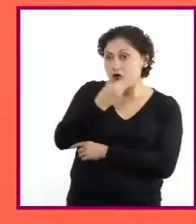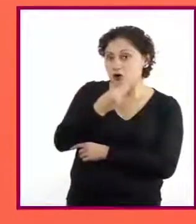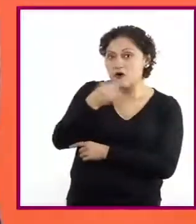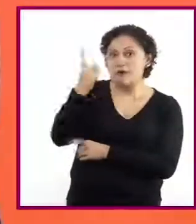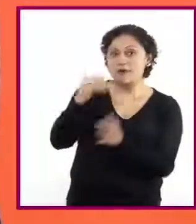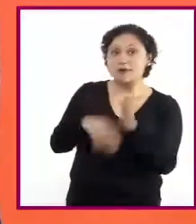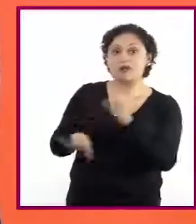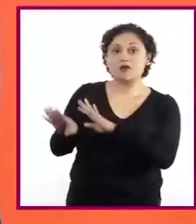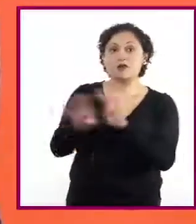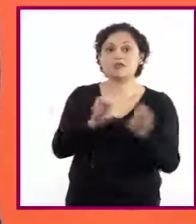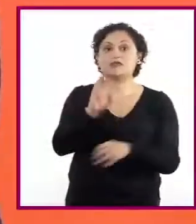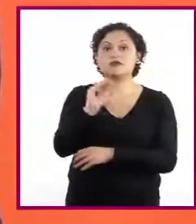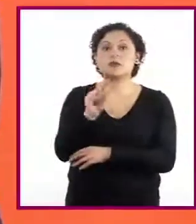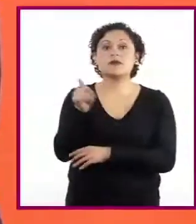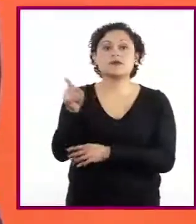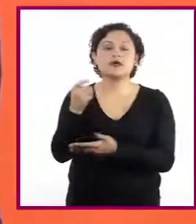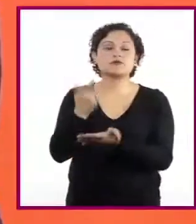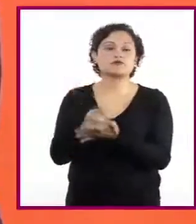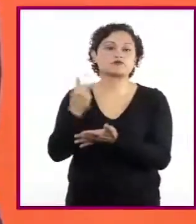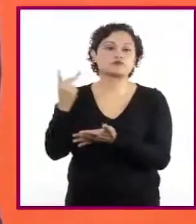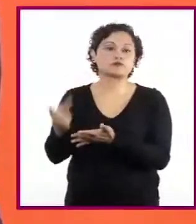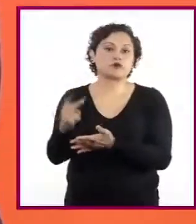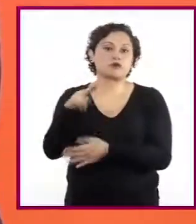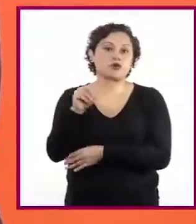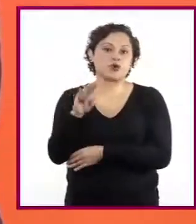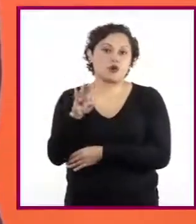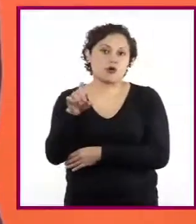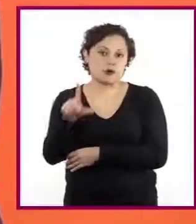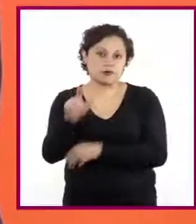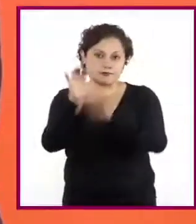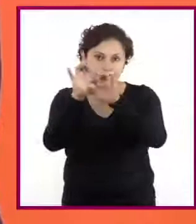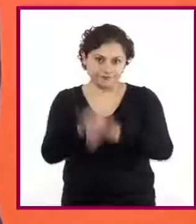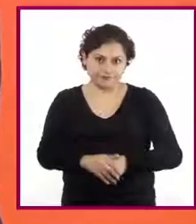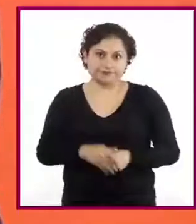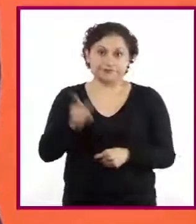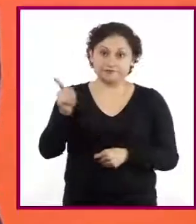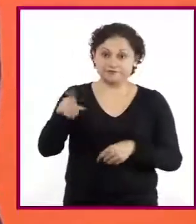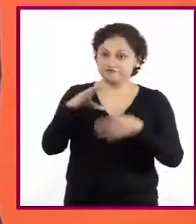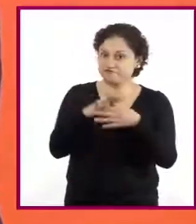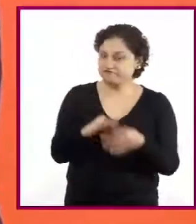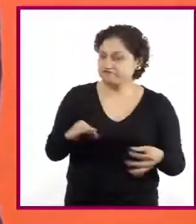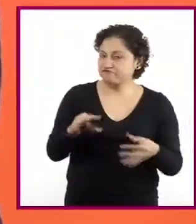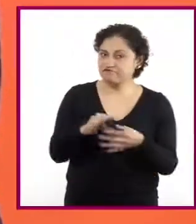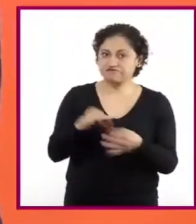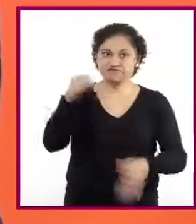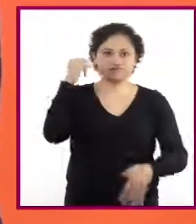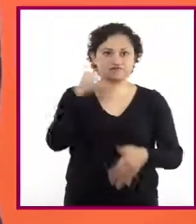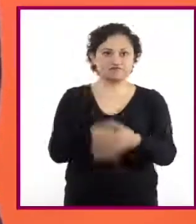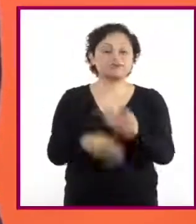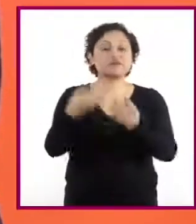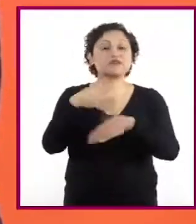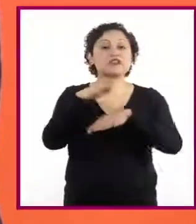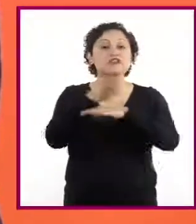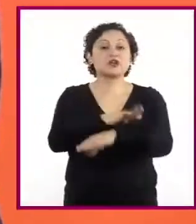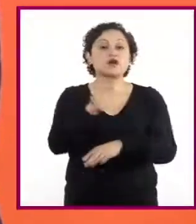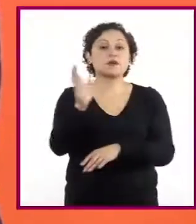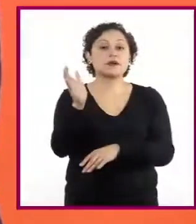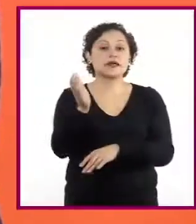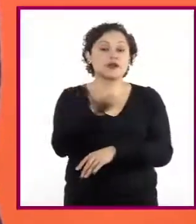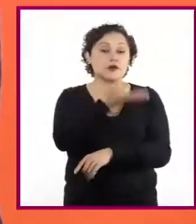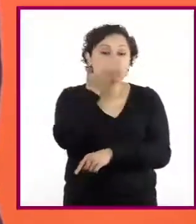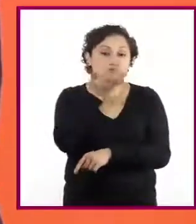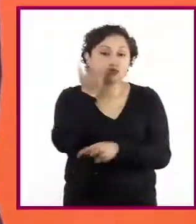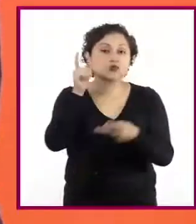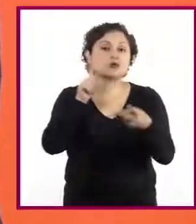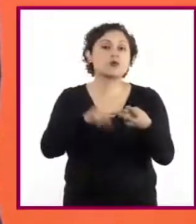1990. En este texto expuso ampliamente las costumbres, visiones, formas de ser y